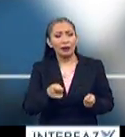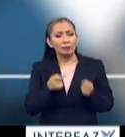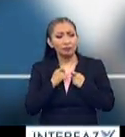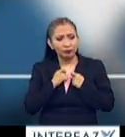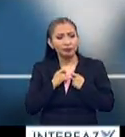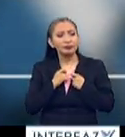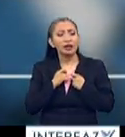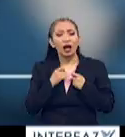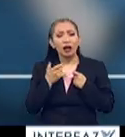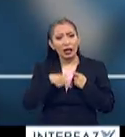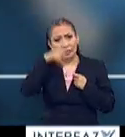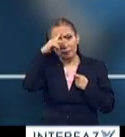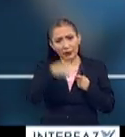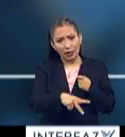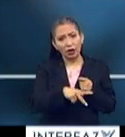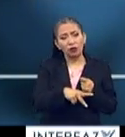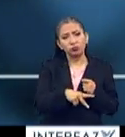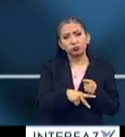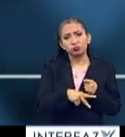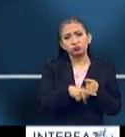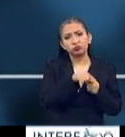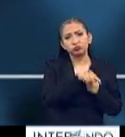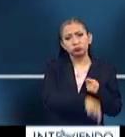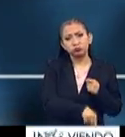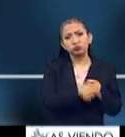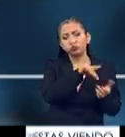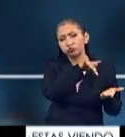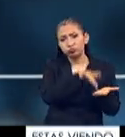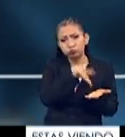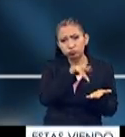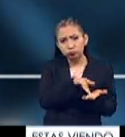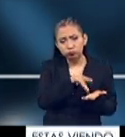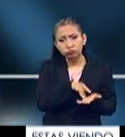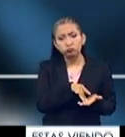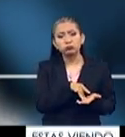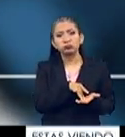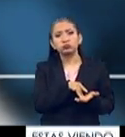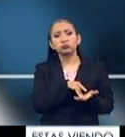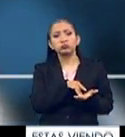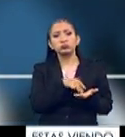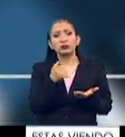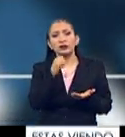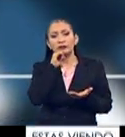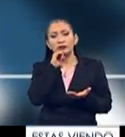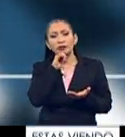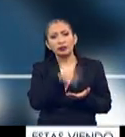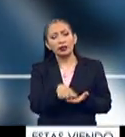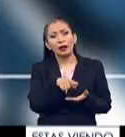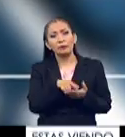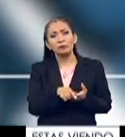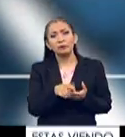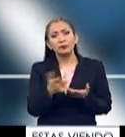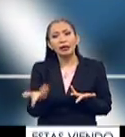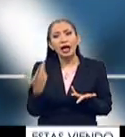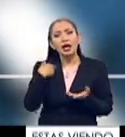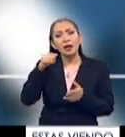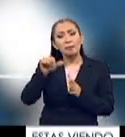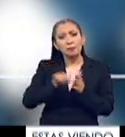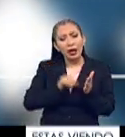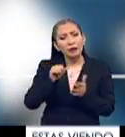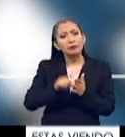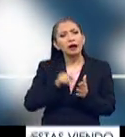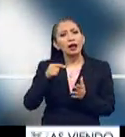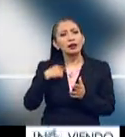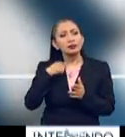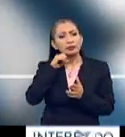la actualidad en México. Patrocinan todo lo que es la matrícula, además de la manutención mensual, que incluye